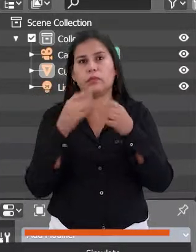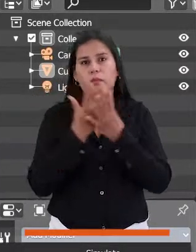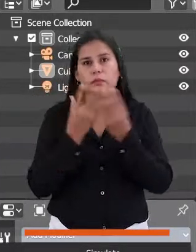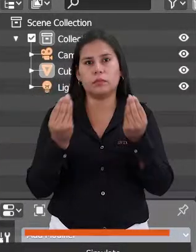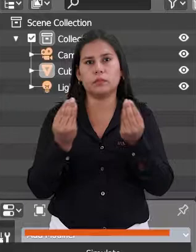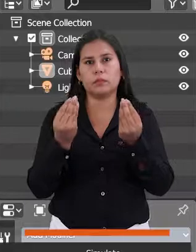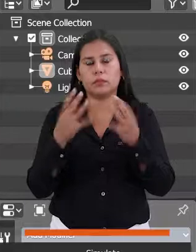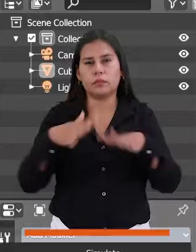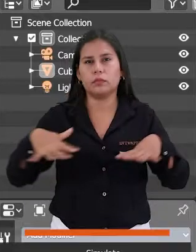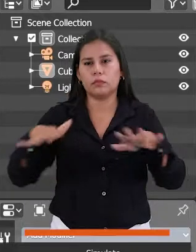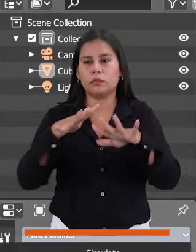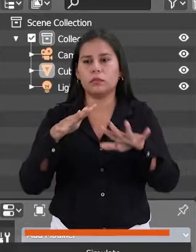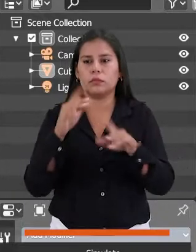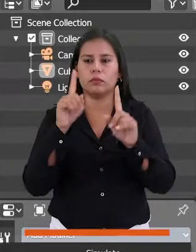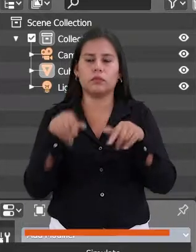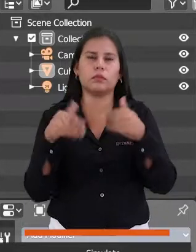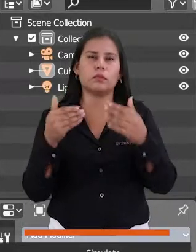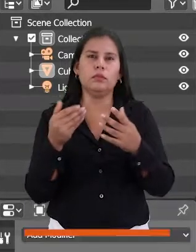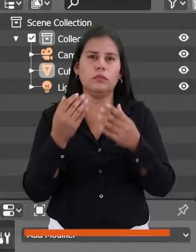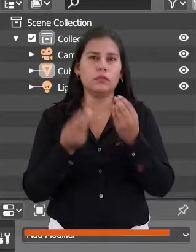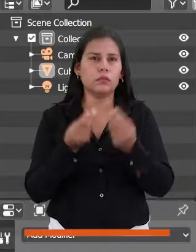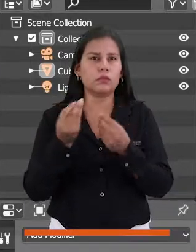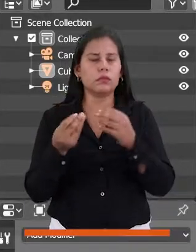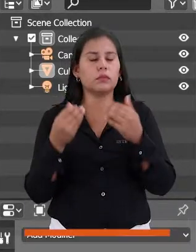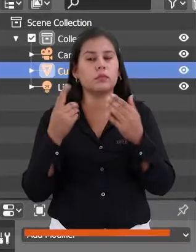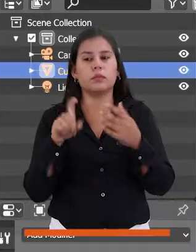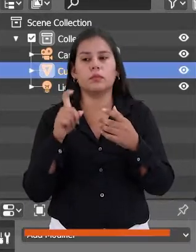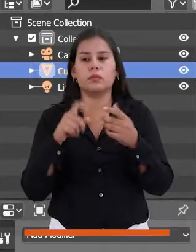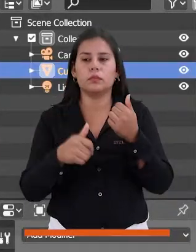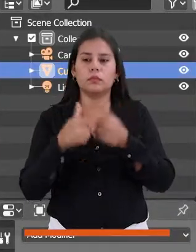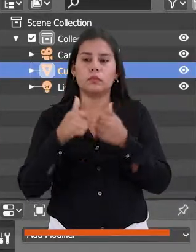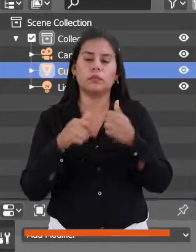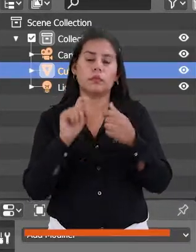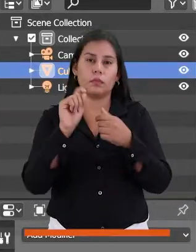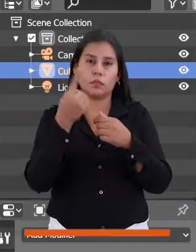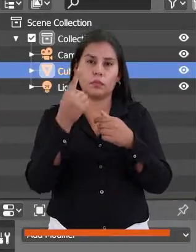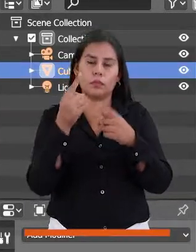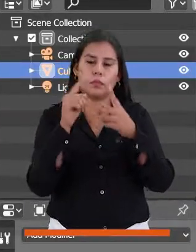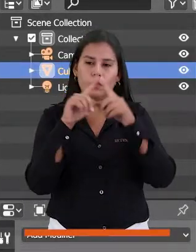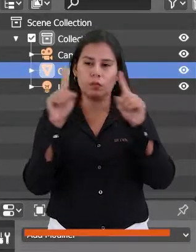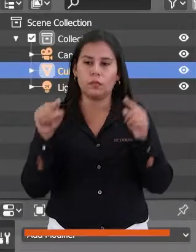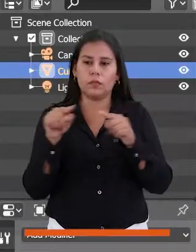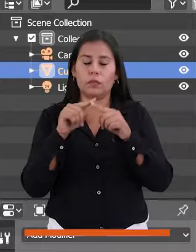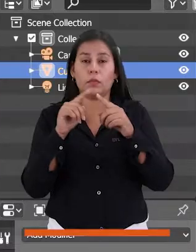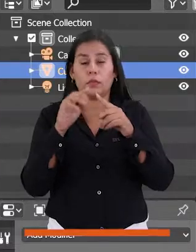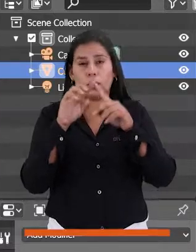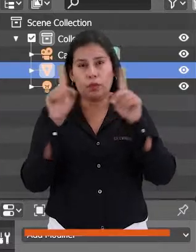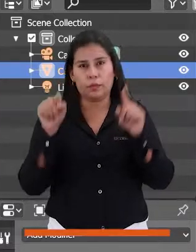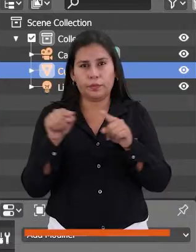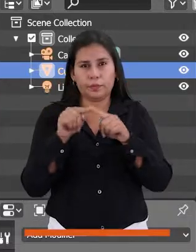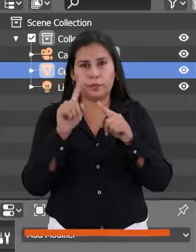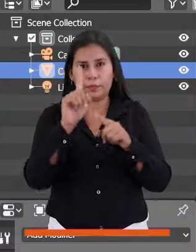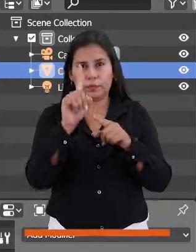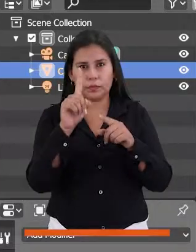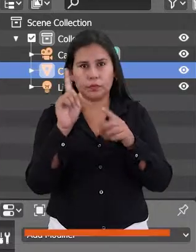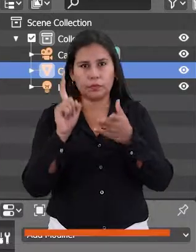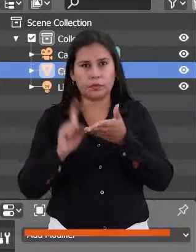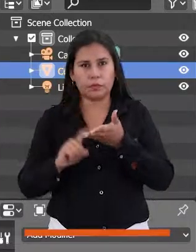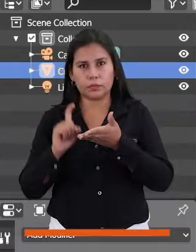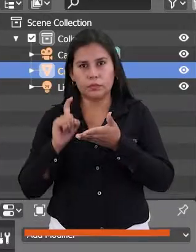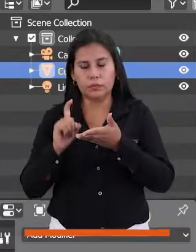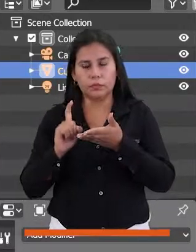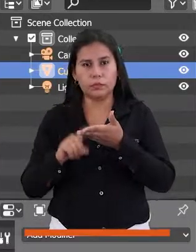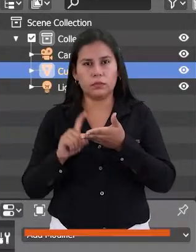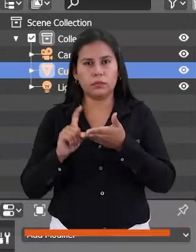subdivisión de superficie. Entonces, ¿cómo lo vamos a hacer? Voy a seleccionar primero mi cubo, selecciono el cubo, hago